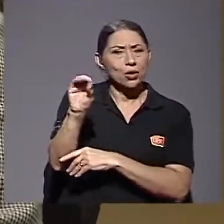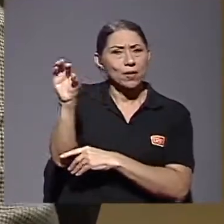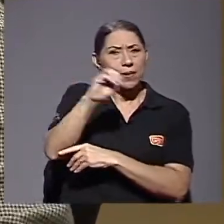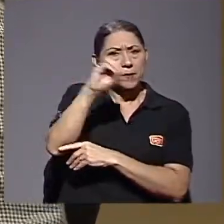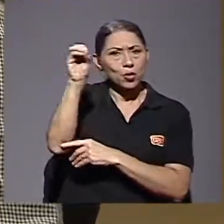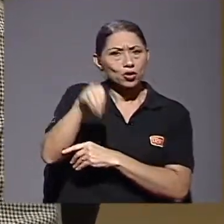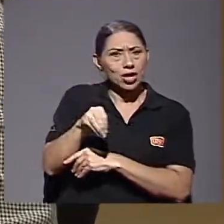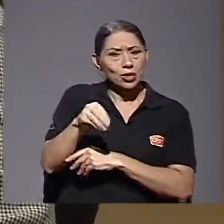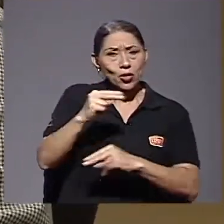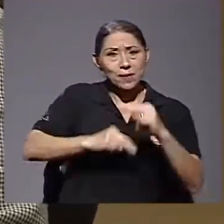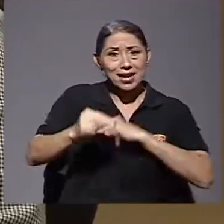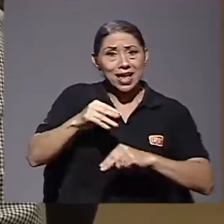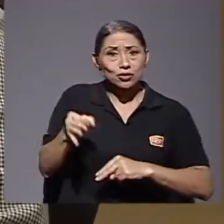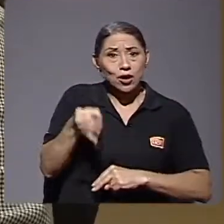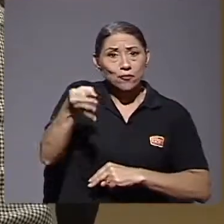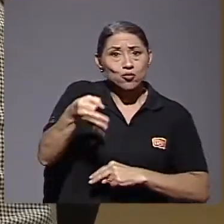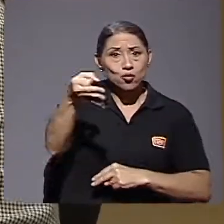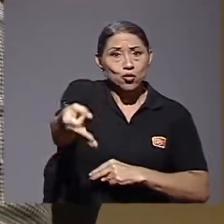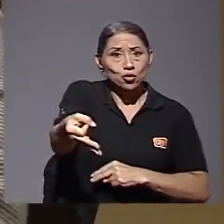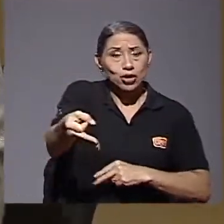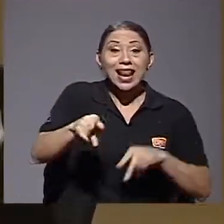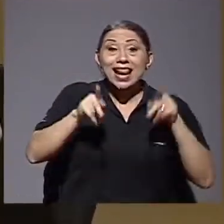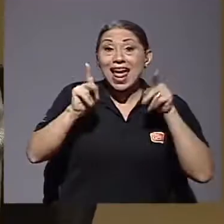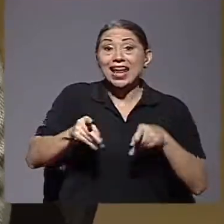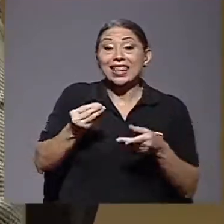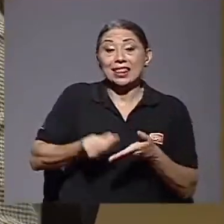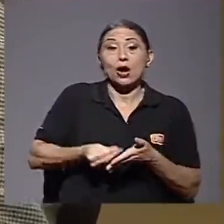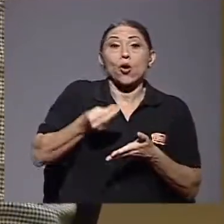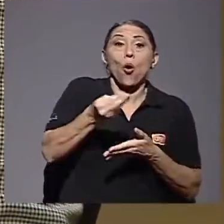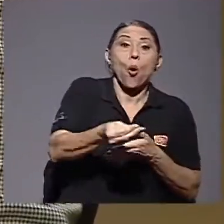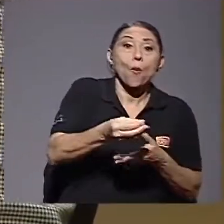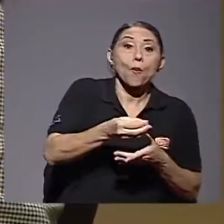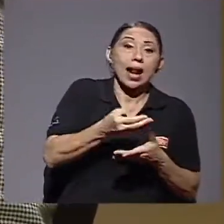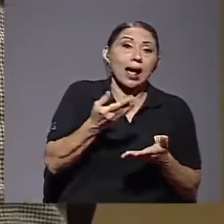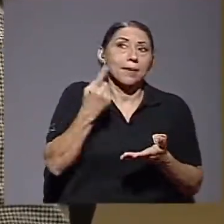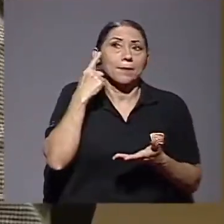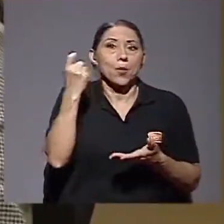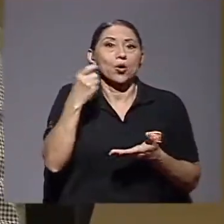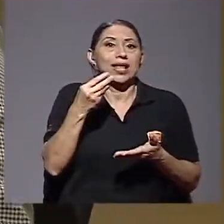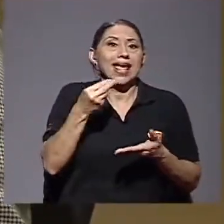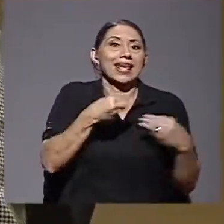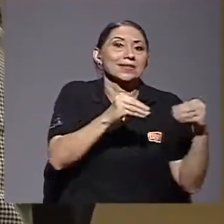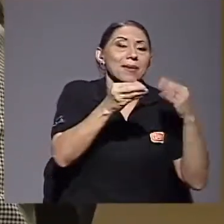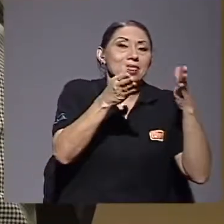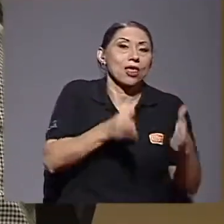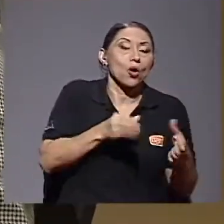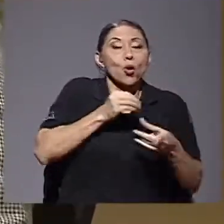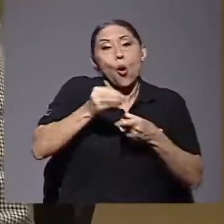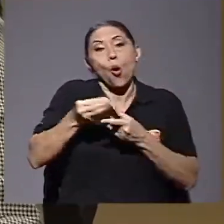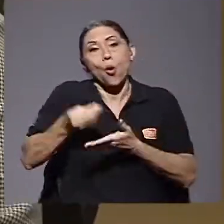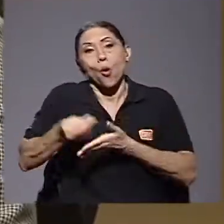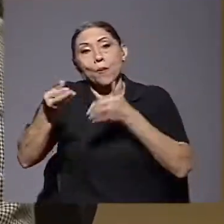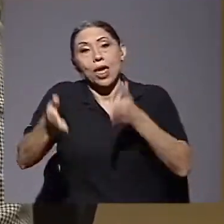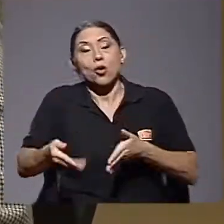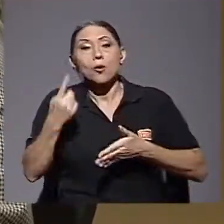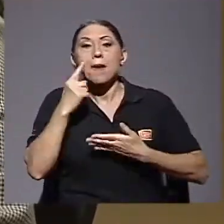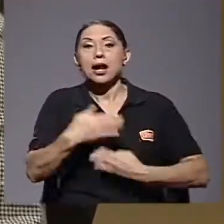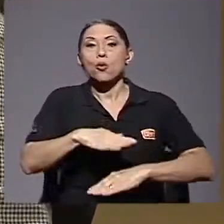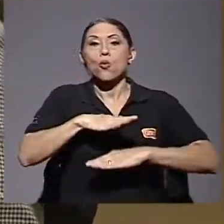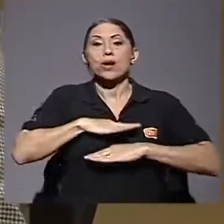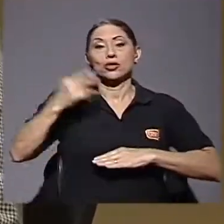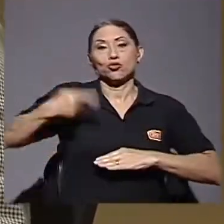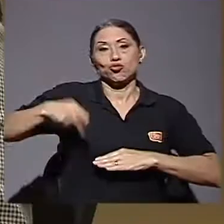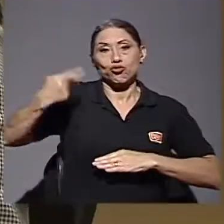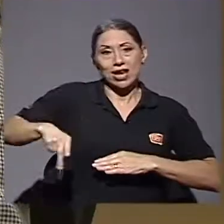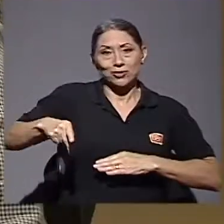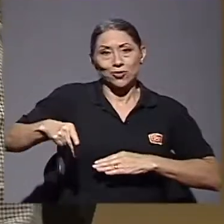futuros, la gente o compra porque es vendedor o comprador para cubrir sus riesgos de crudo o de